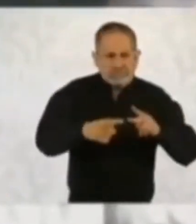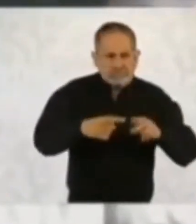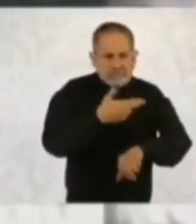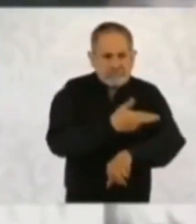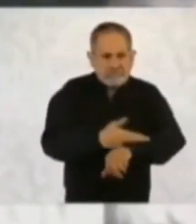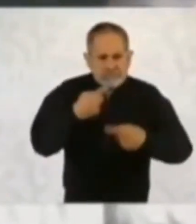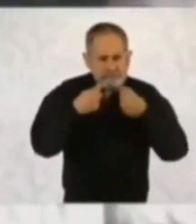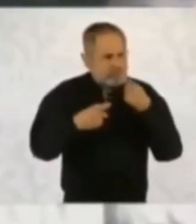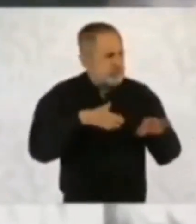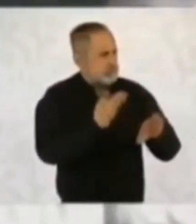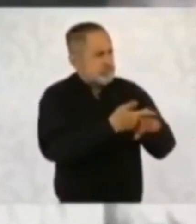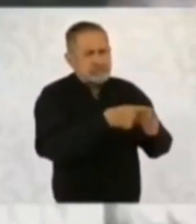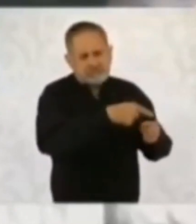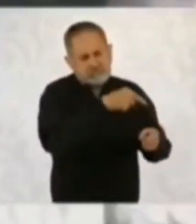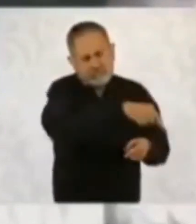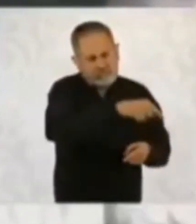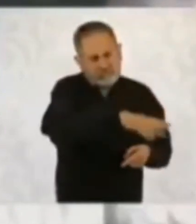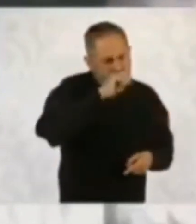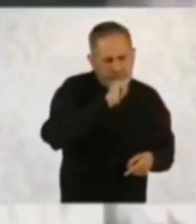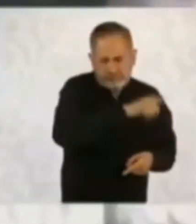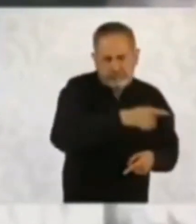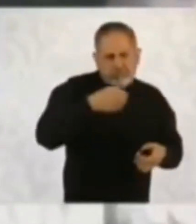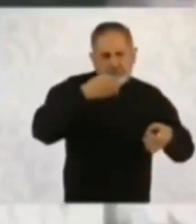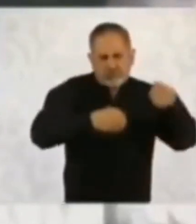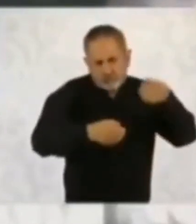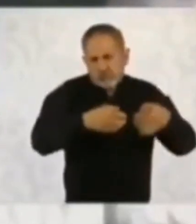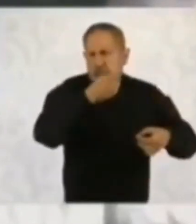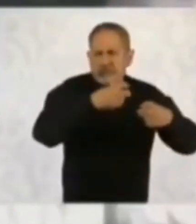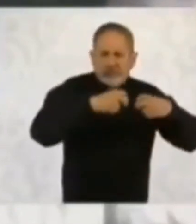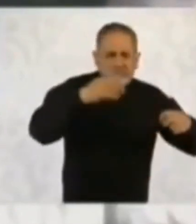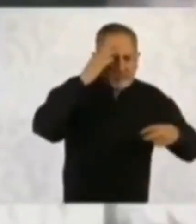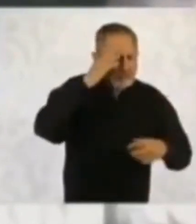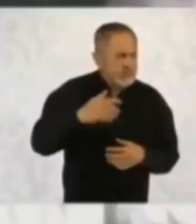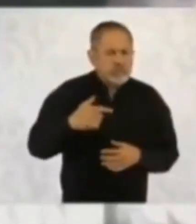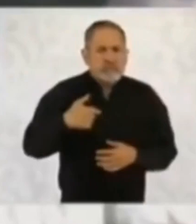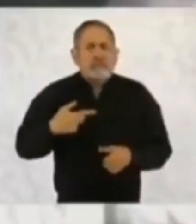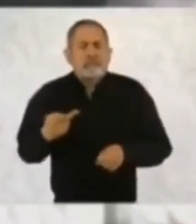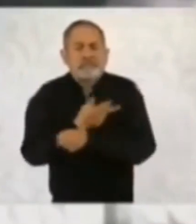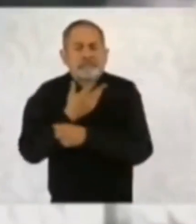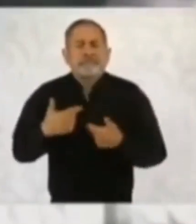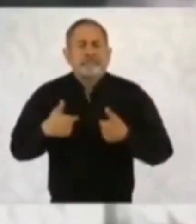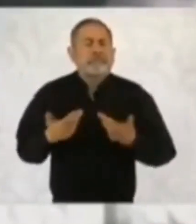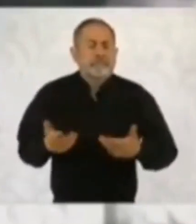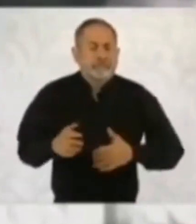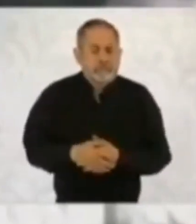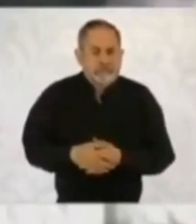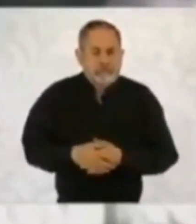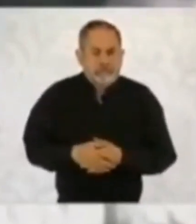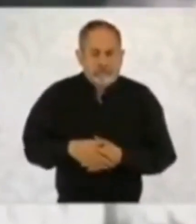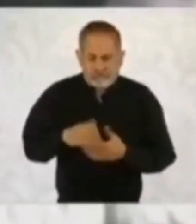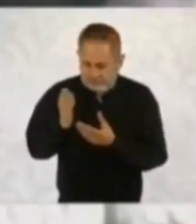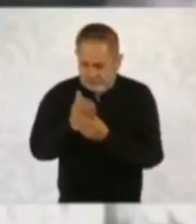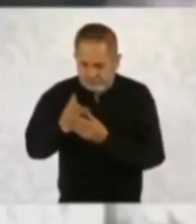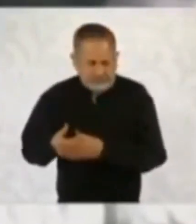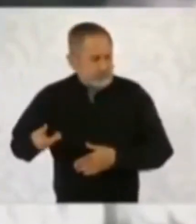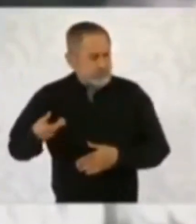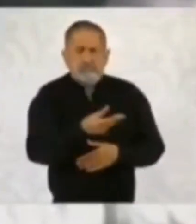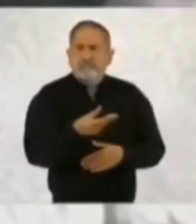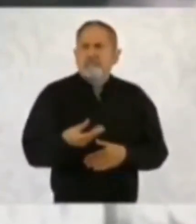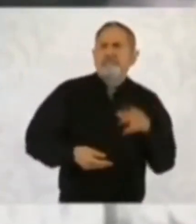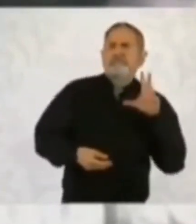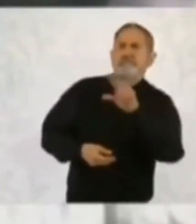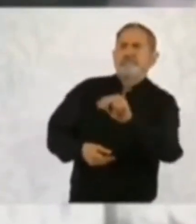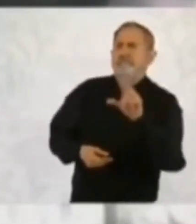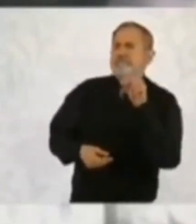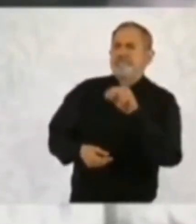en contra de un juez, un magistrado o un ministro. ¿Qué es lo que nos ha ocurrido? Que no nos dejan en el